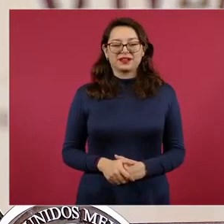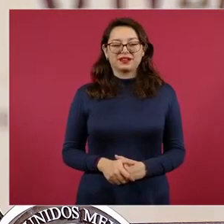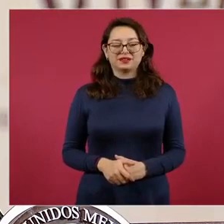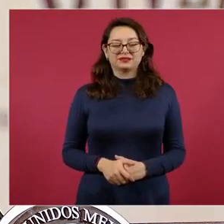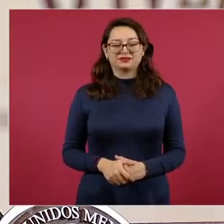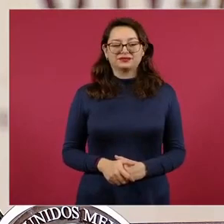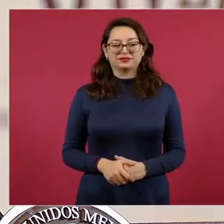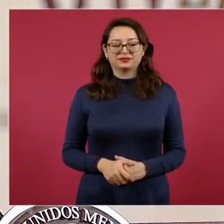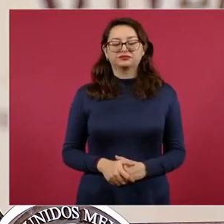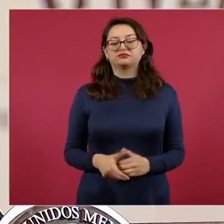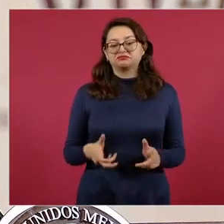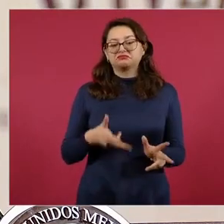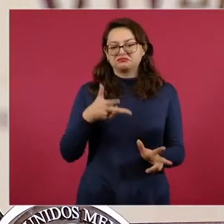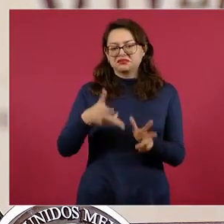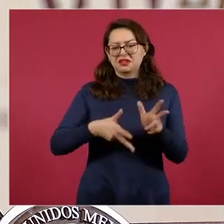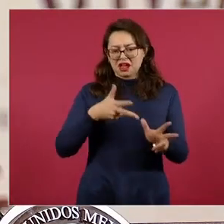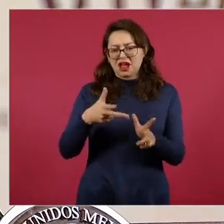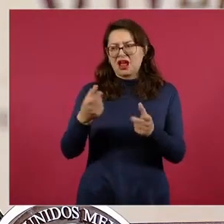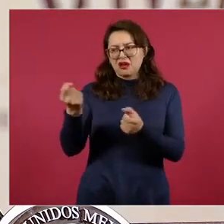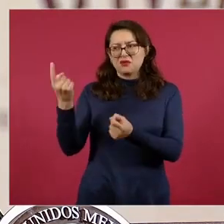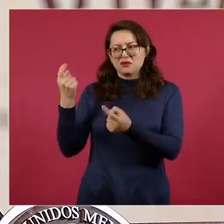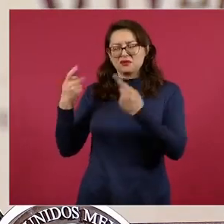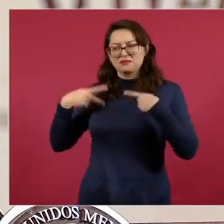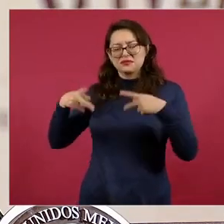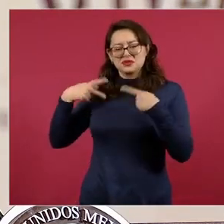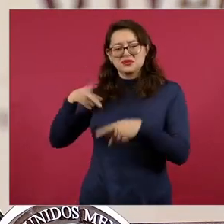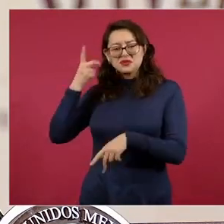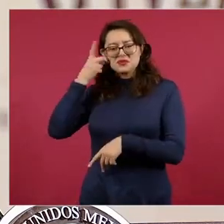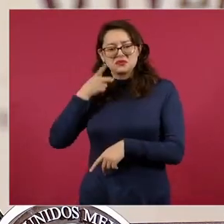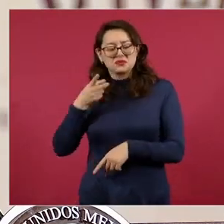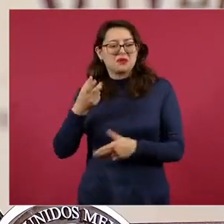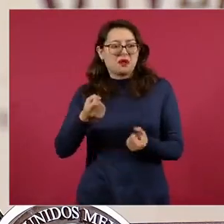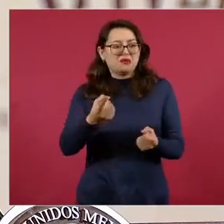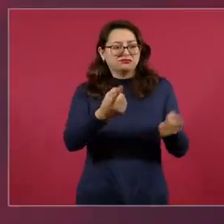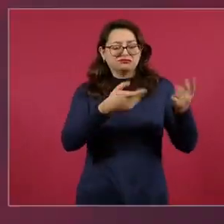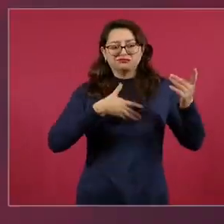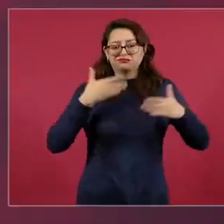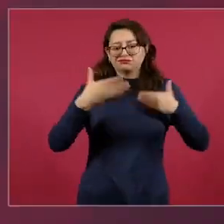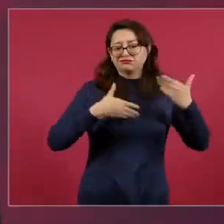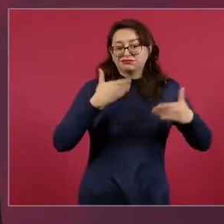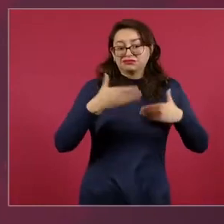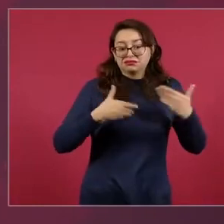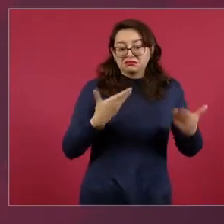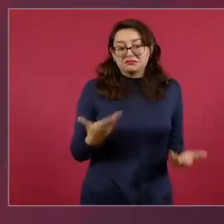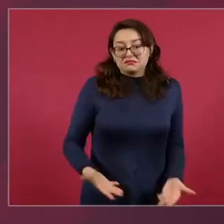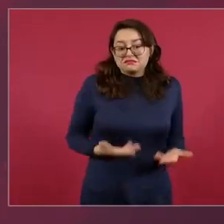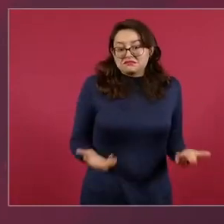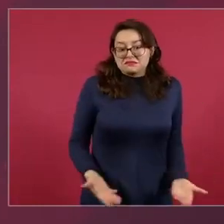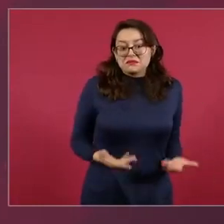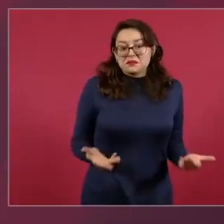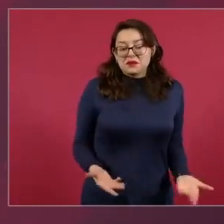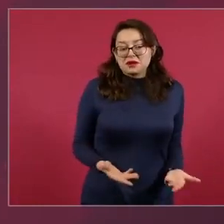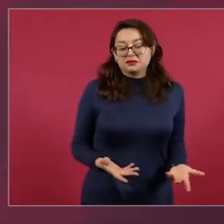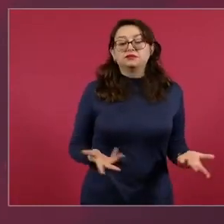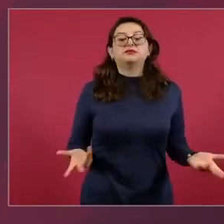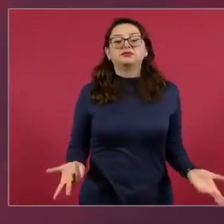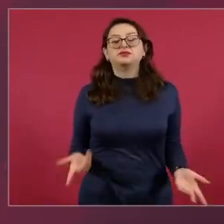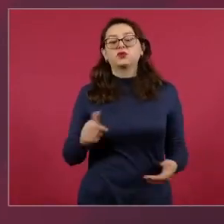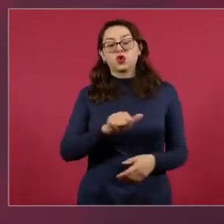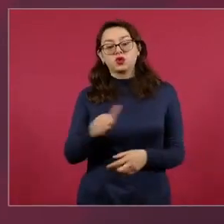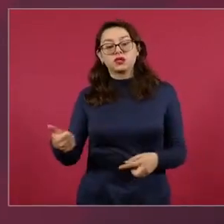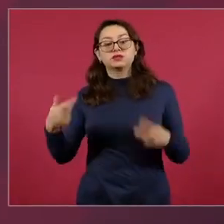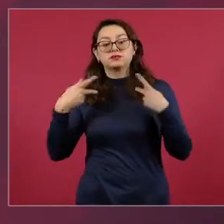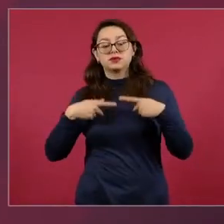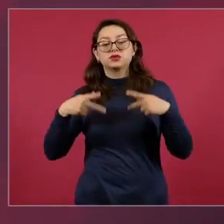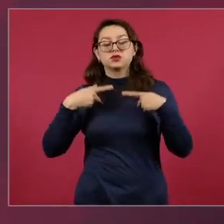así se la pasaron en el Tren Maya. No nada más ellos, que se armaron el bailongo y qué bueno, sino otros también disfrutaron mucho